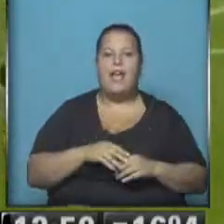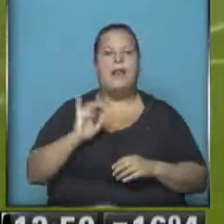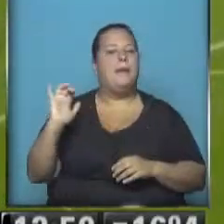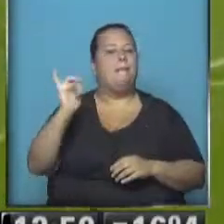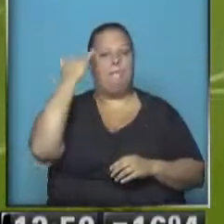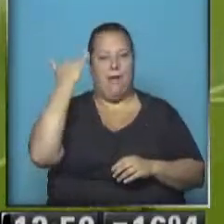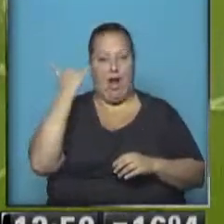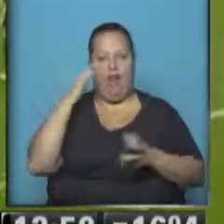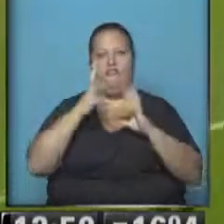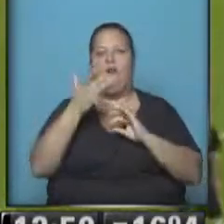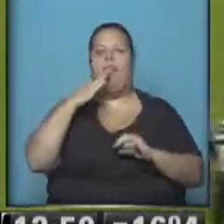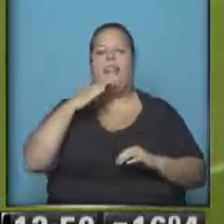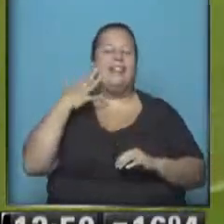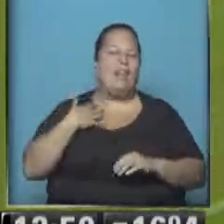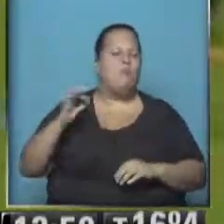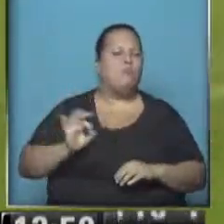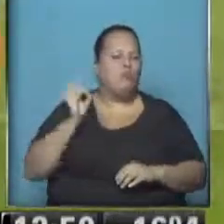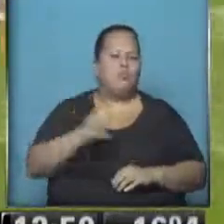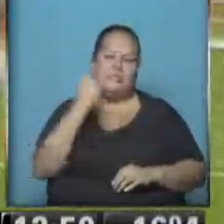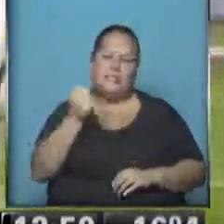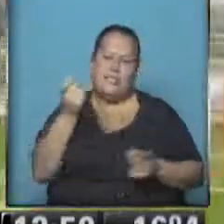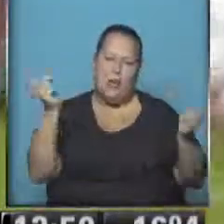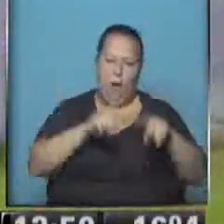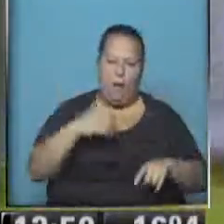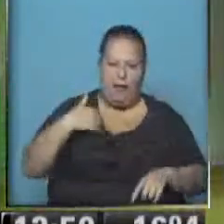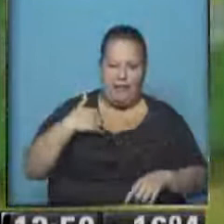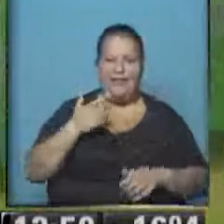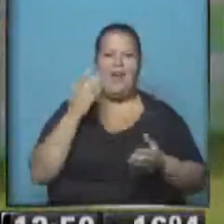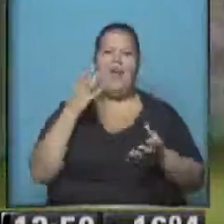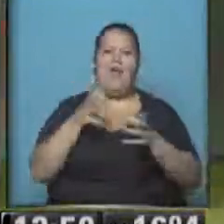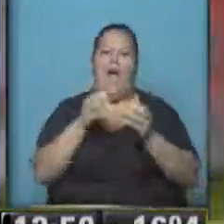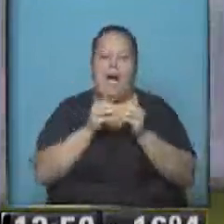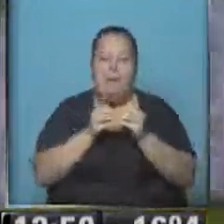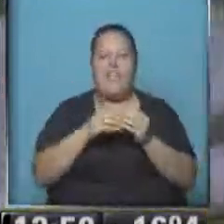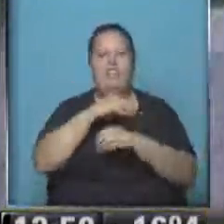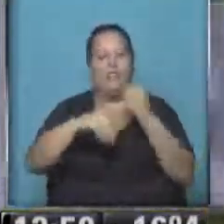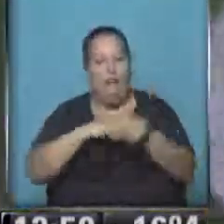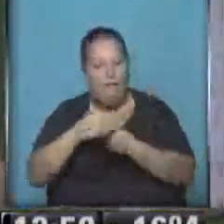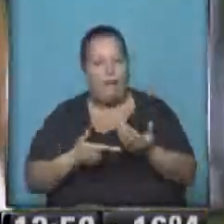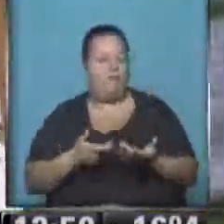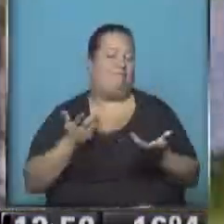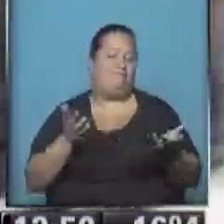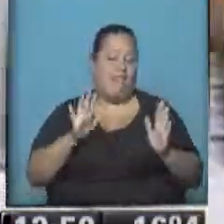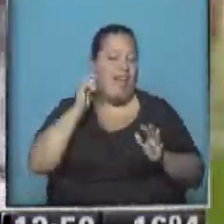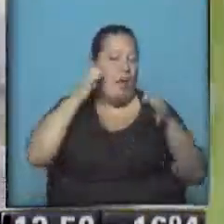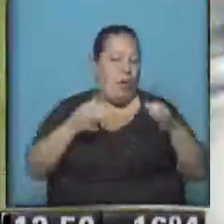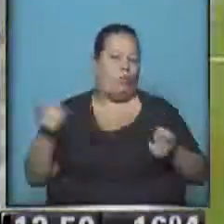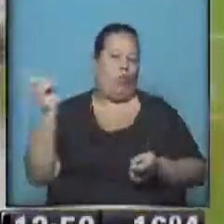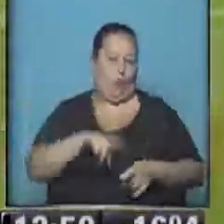mejor versión de Tevez, ¿no? Porque hace muchos años quiere volver a la Argentina y estar cerca de sus amigos, esta de su familia. Esa es la justa para